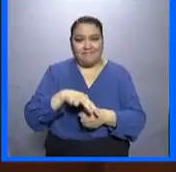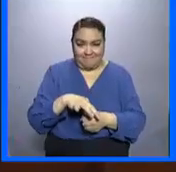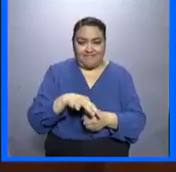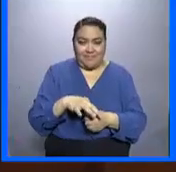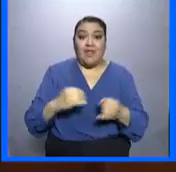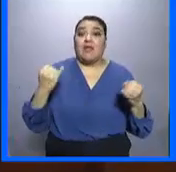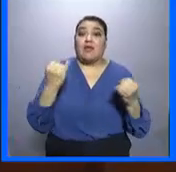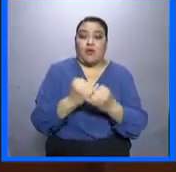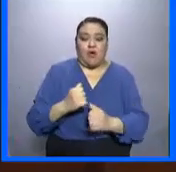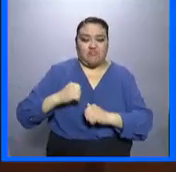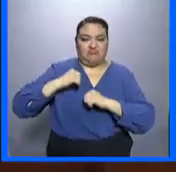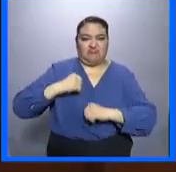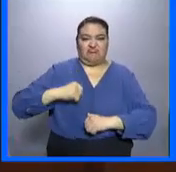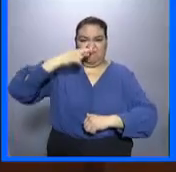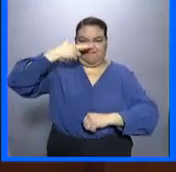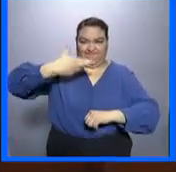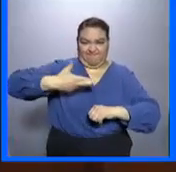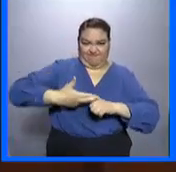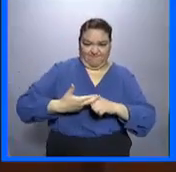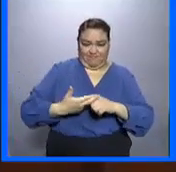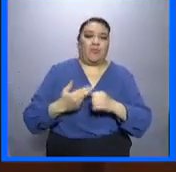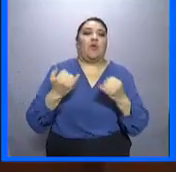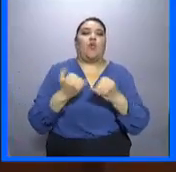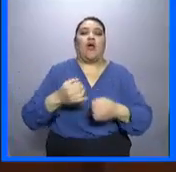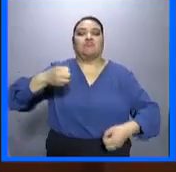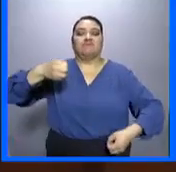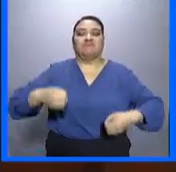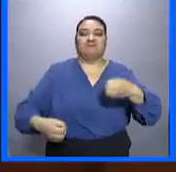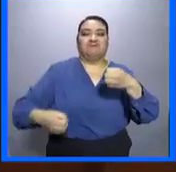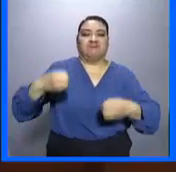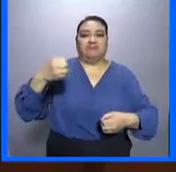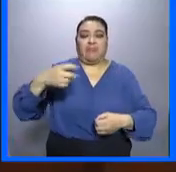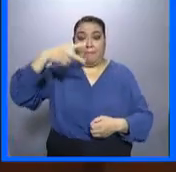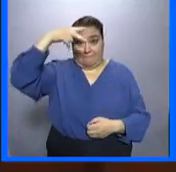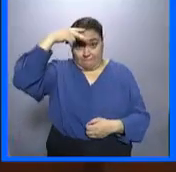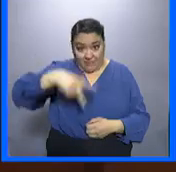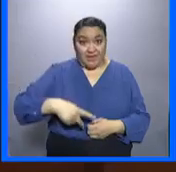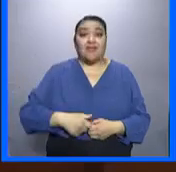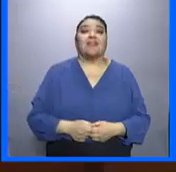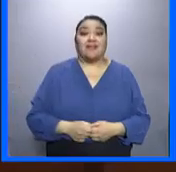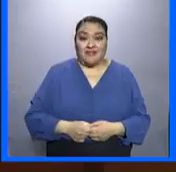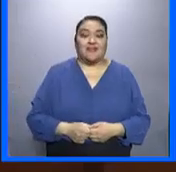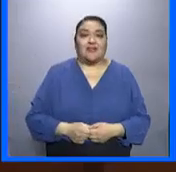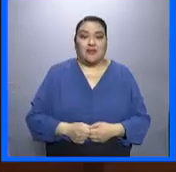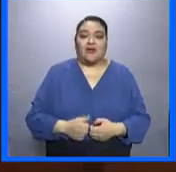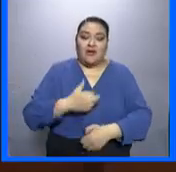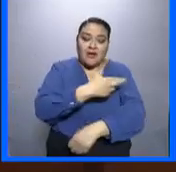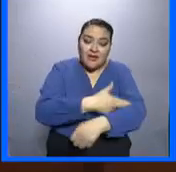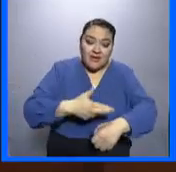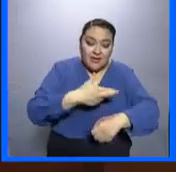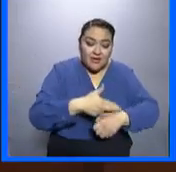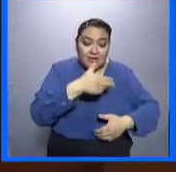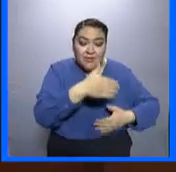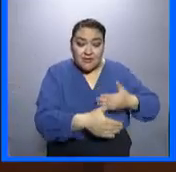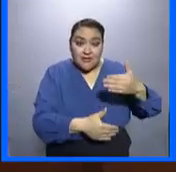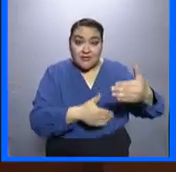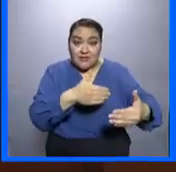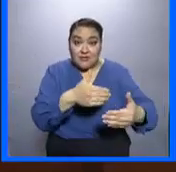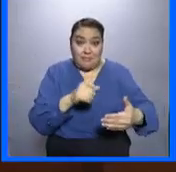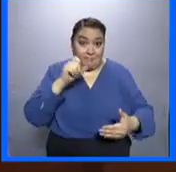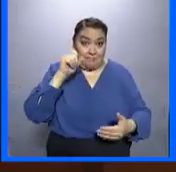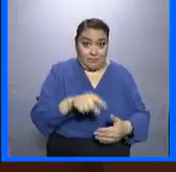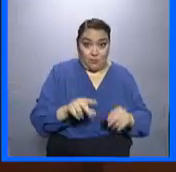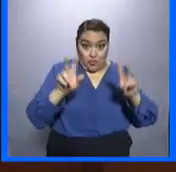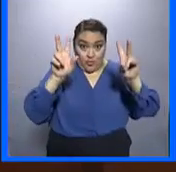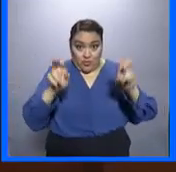a la función sustantiva de la impartición de justicia en nuestro país, el proceso